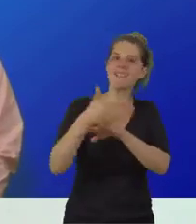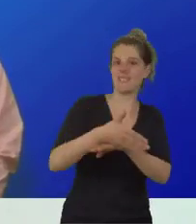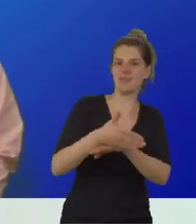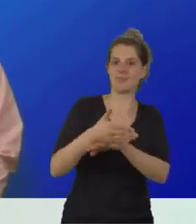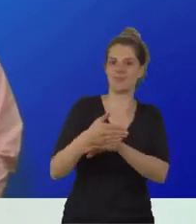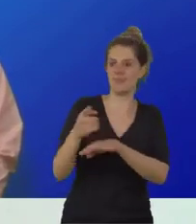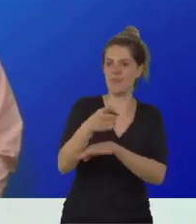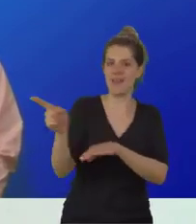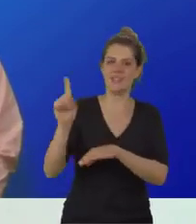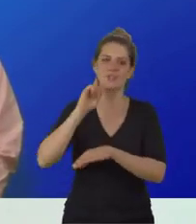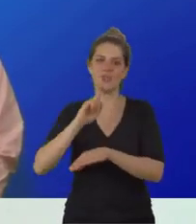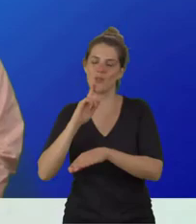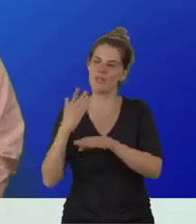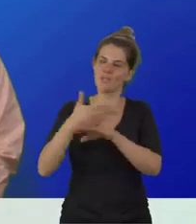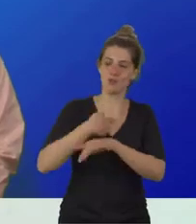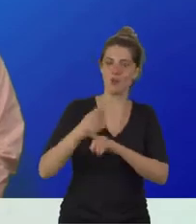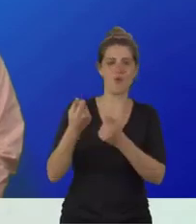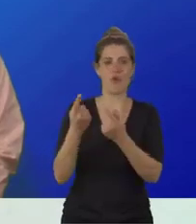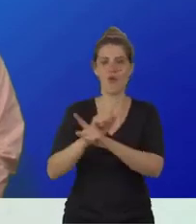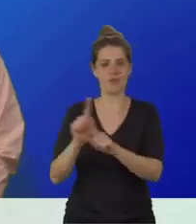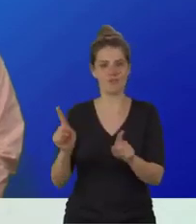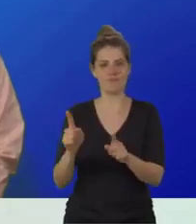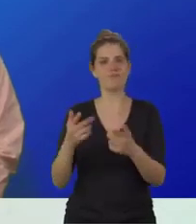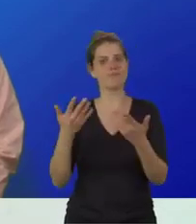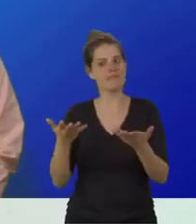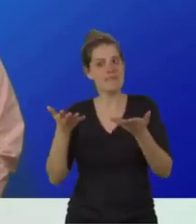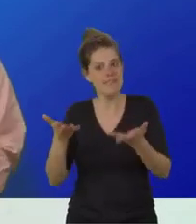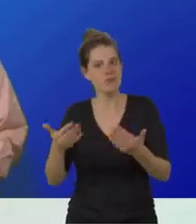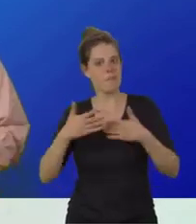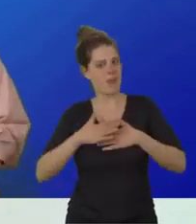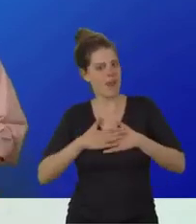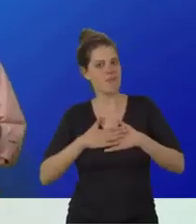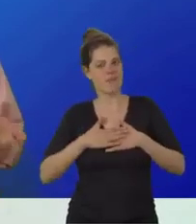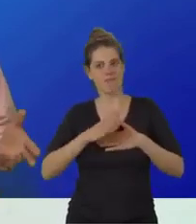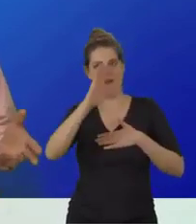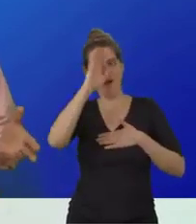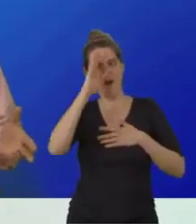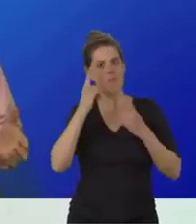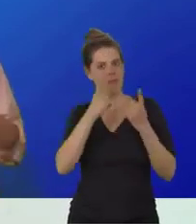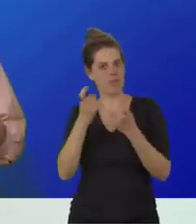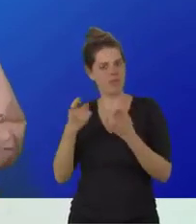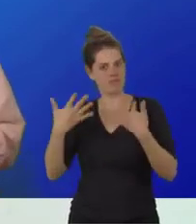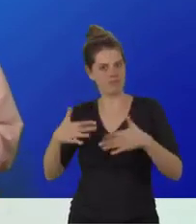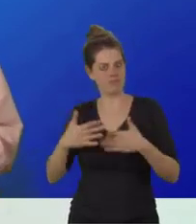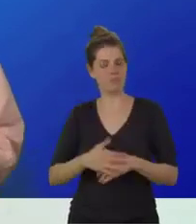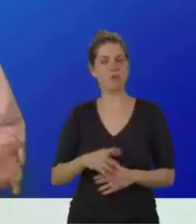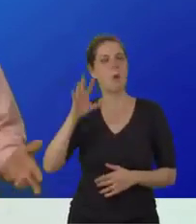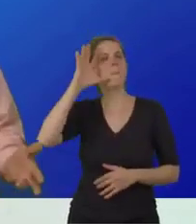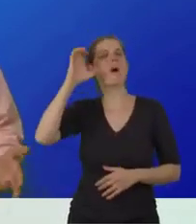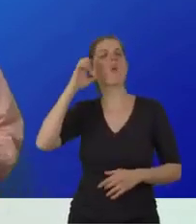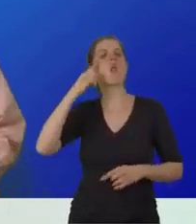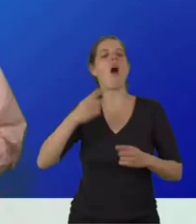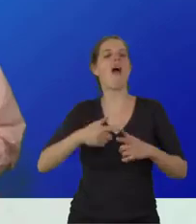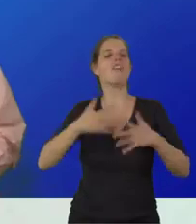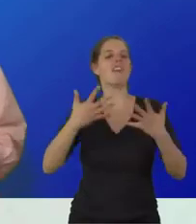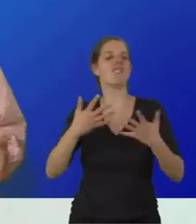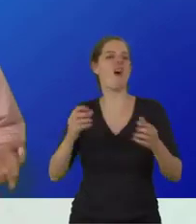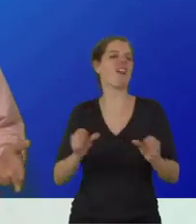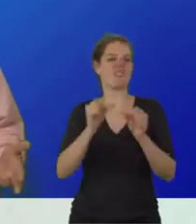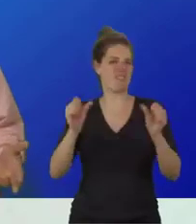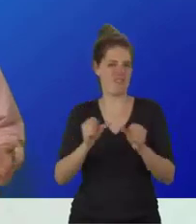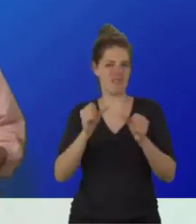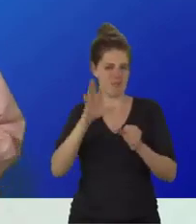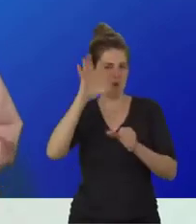de acceso para esas personas. Y eso también fue un aprendizaje. Recuerdo en un evento que